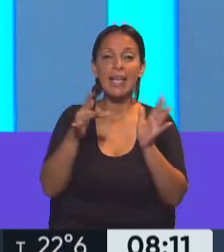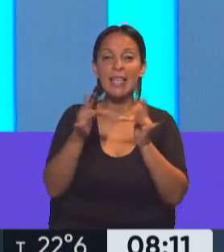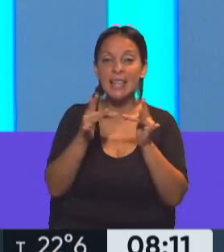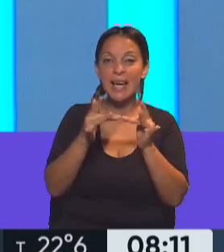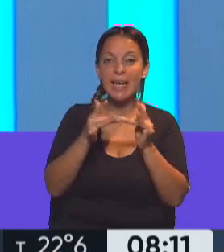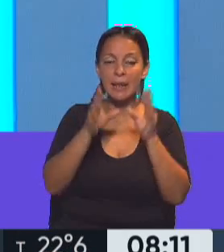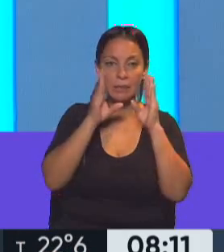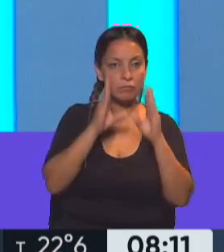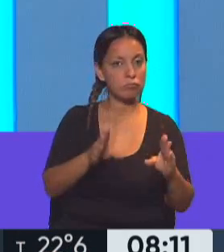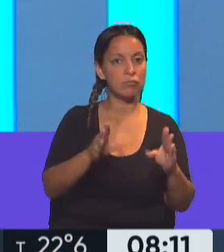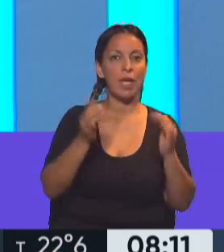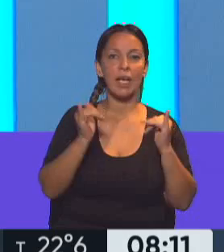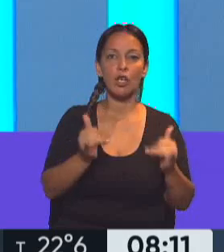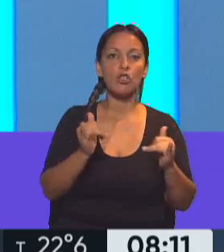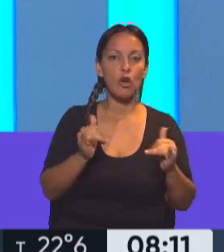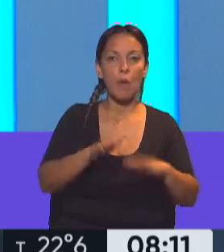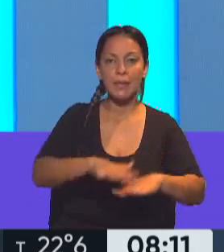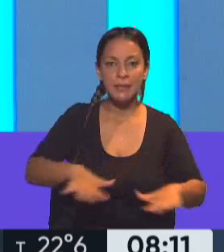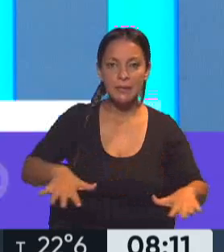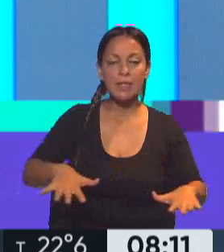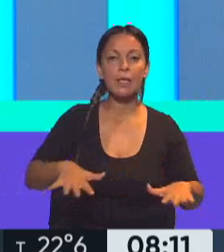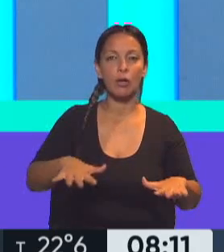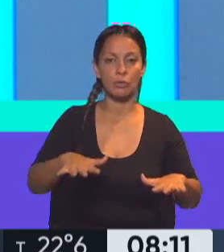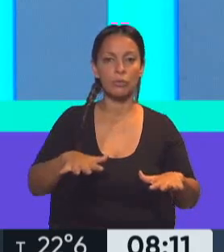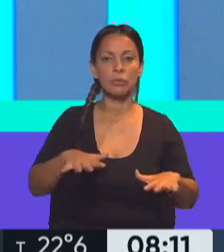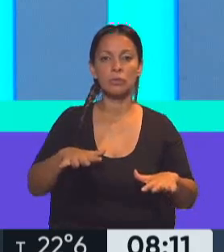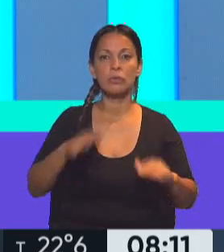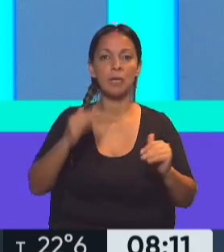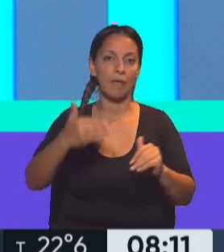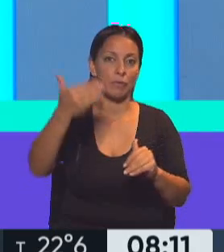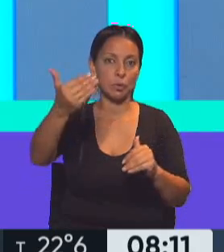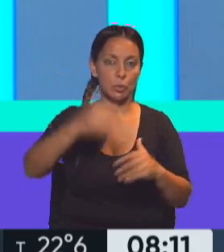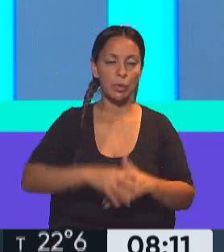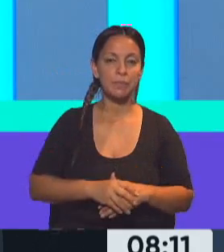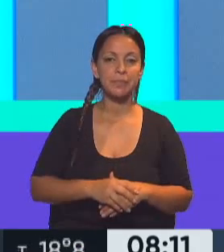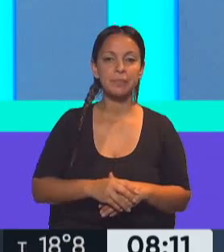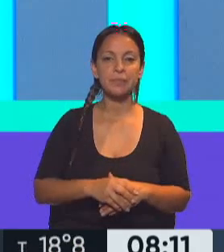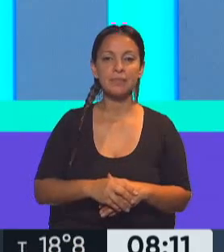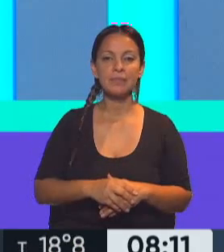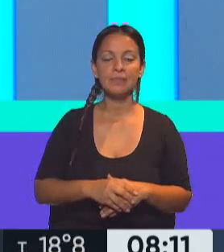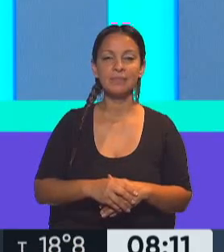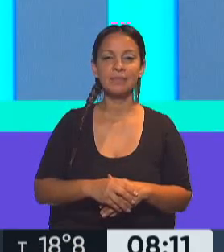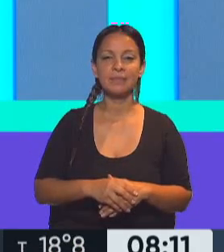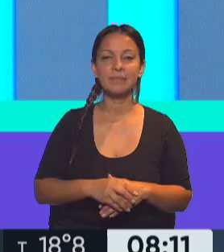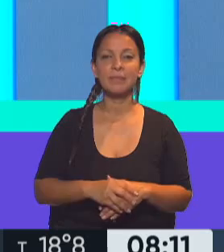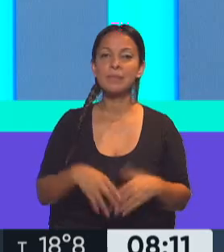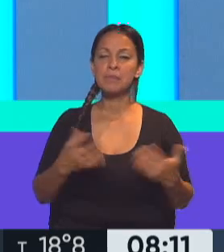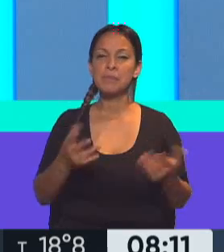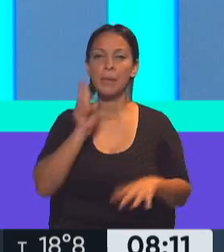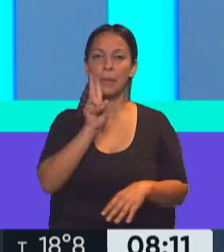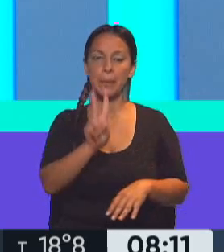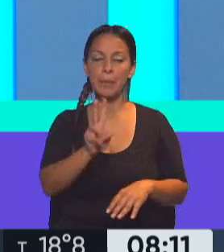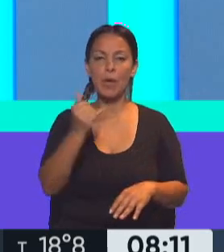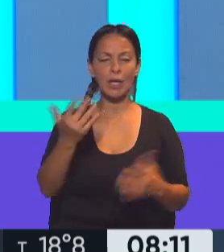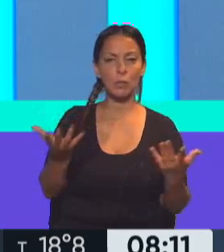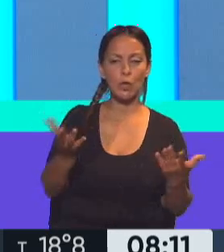nuevas generaciones, en las generaciones de los niños, niñas y adolescentes y en las generaciones futuras. En este punto, lamentablemente, vemos que hay una